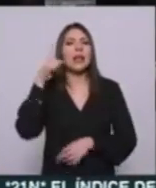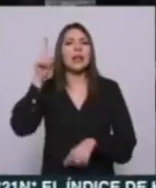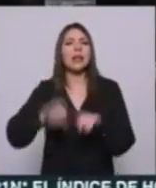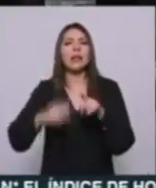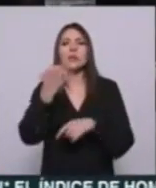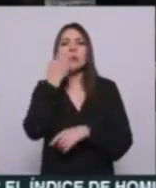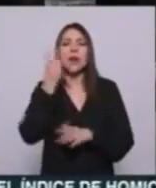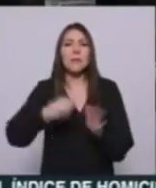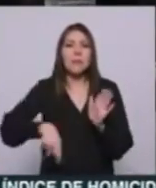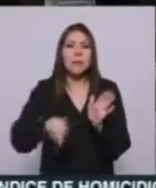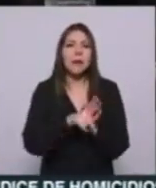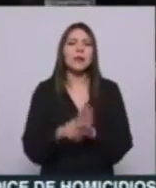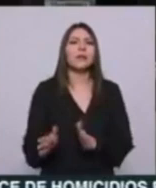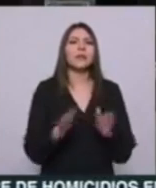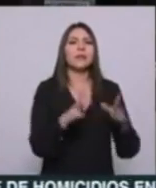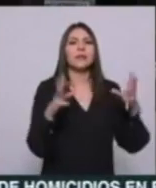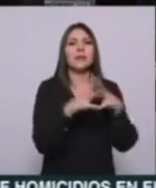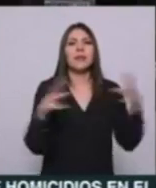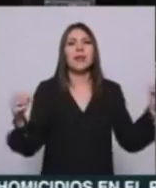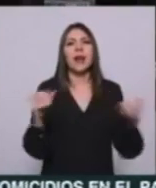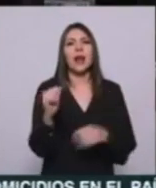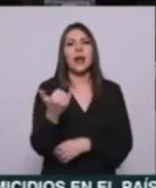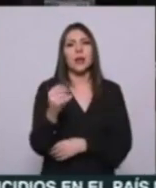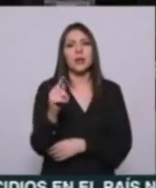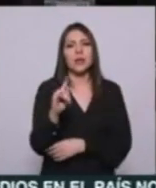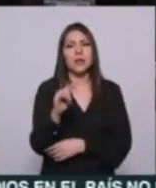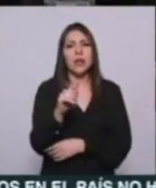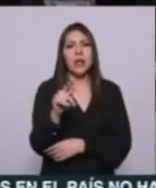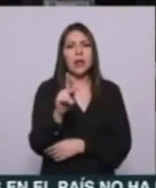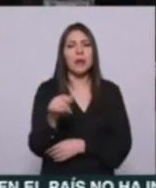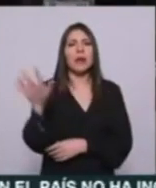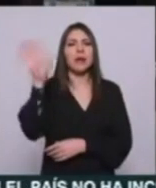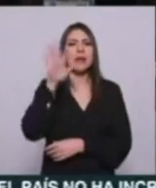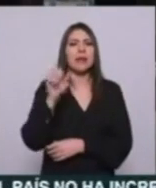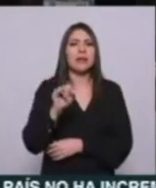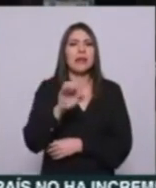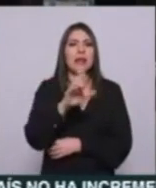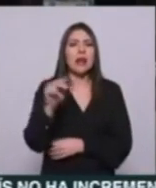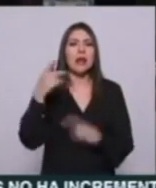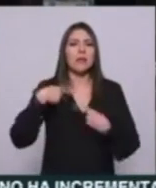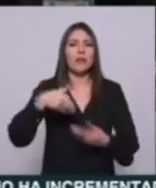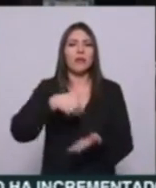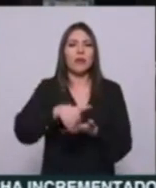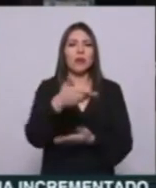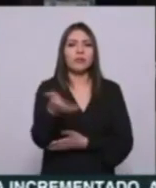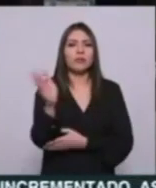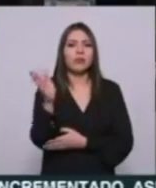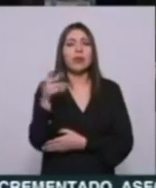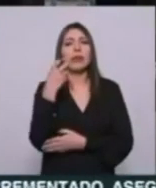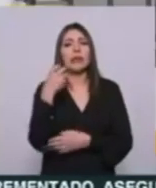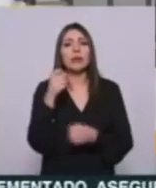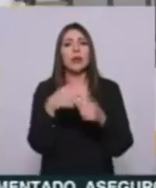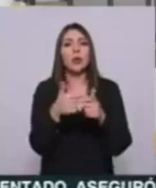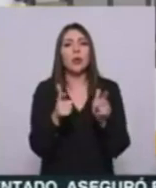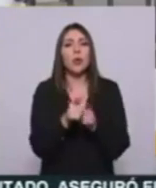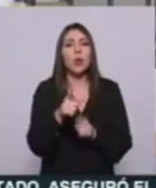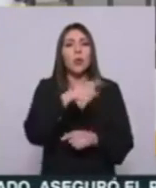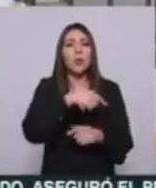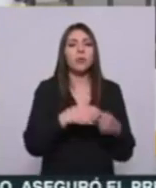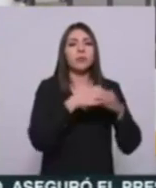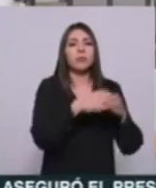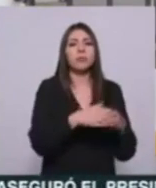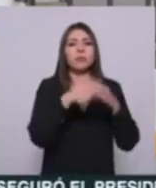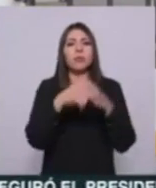los desaparecidos de Ayotzinapa y los desplazados de la Sierra. Estos son solo algunos de los grupos que se manifiestan luchando por